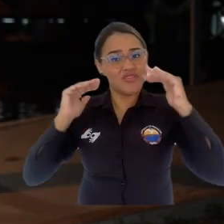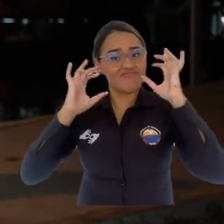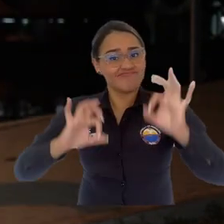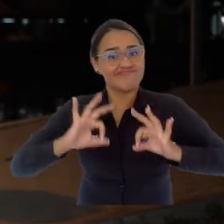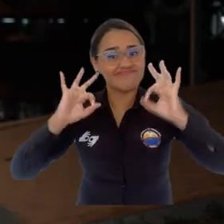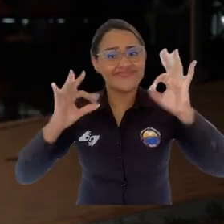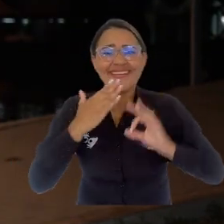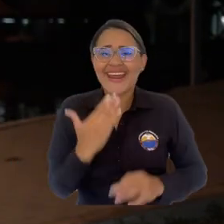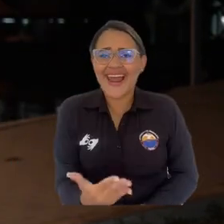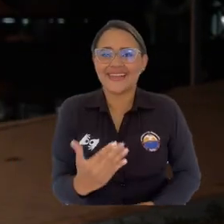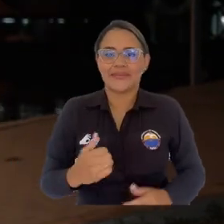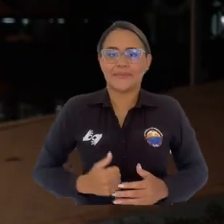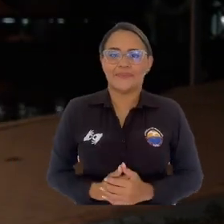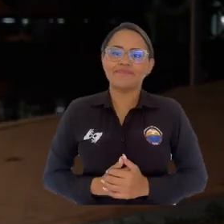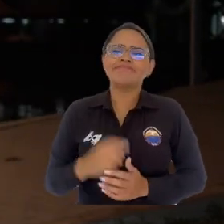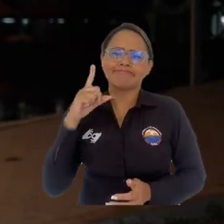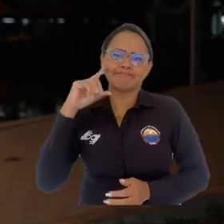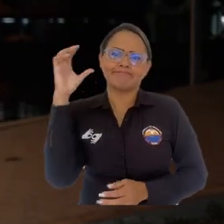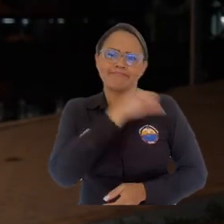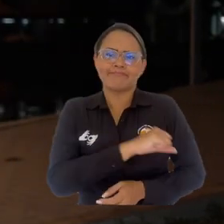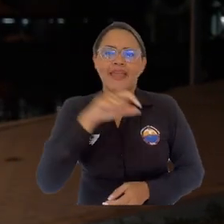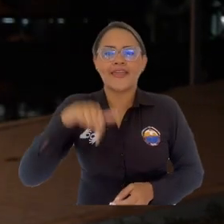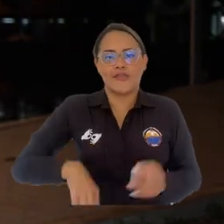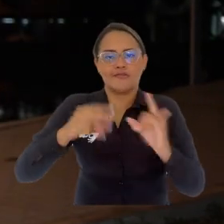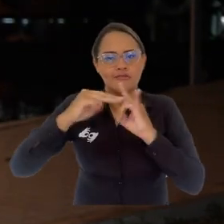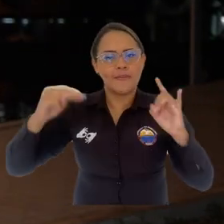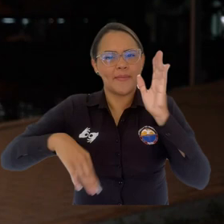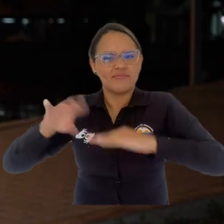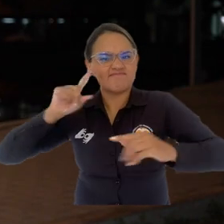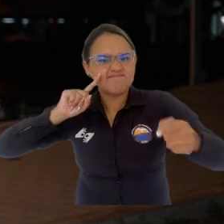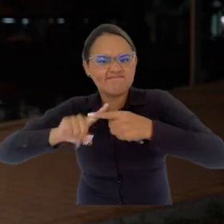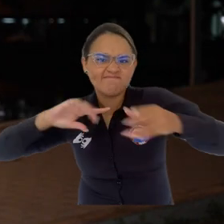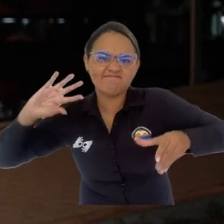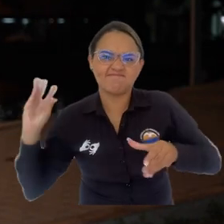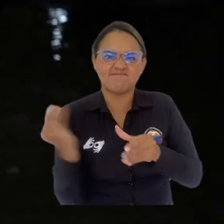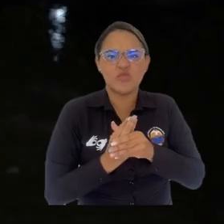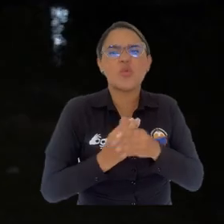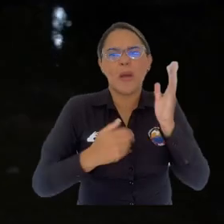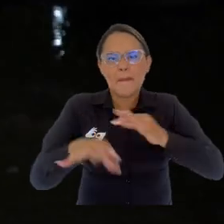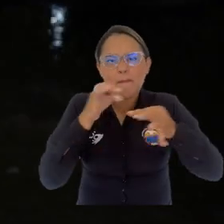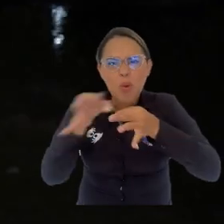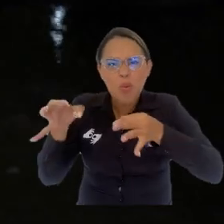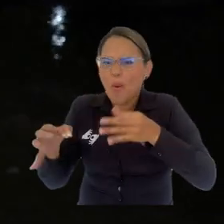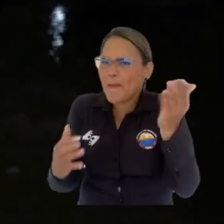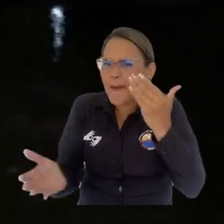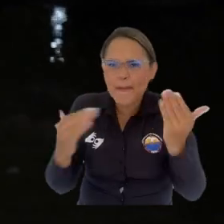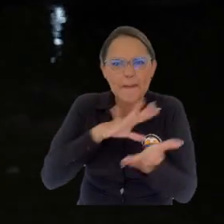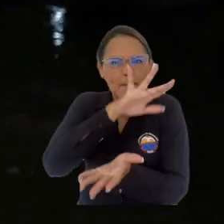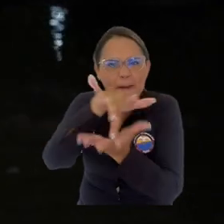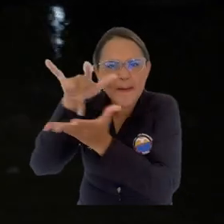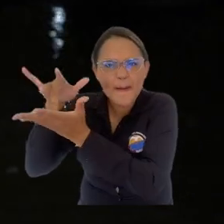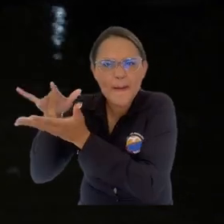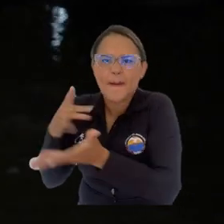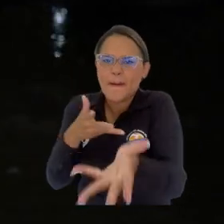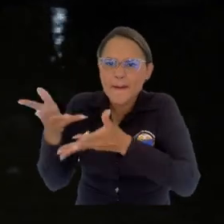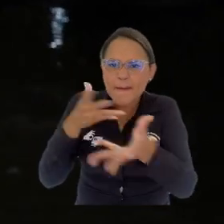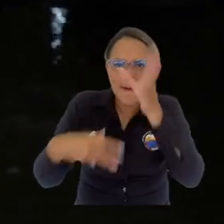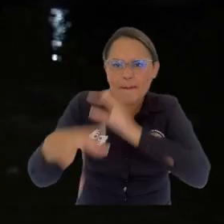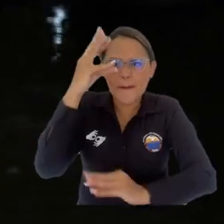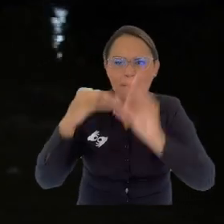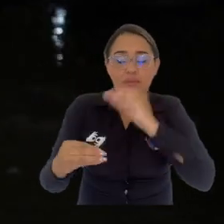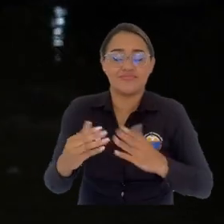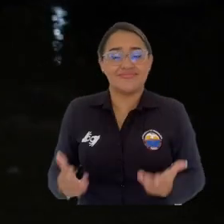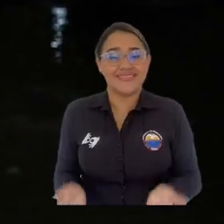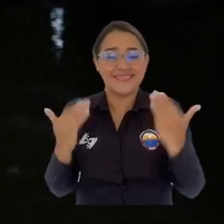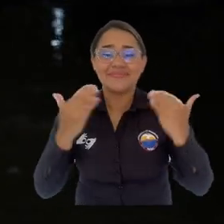incluyente en los aspectos en que ha llegado a cada territorio de nuestro departamento agradecida con Dios porque